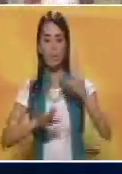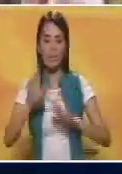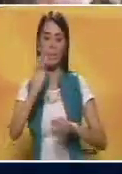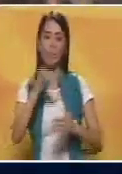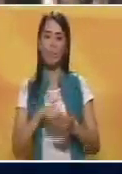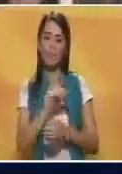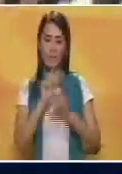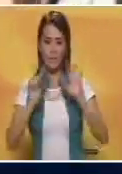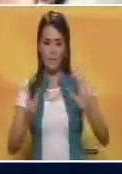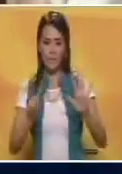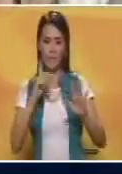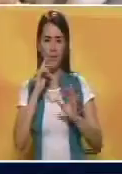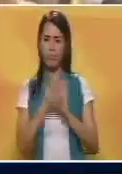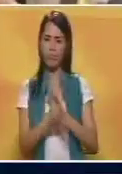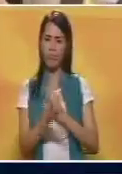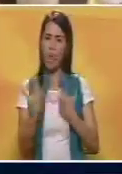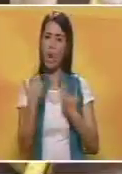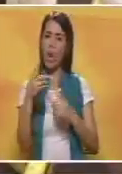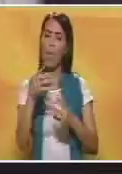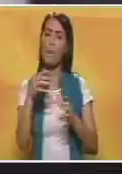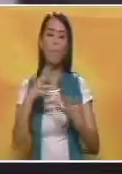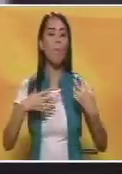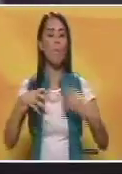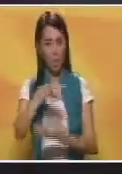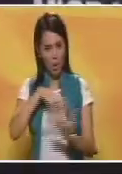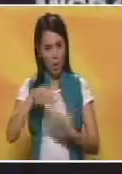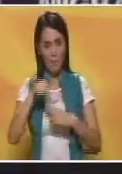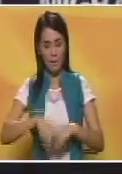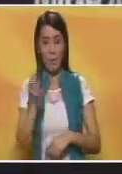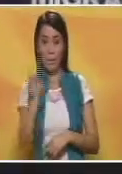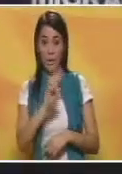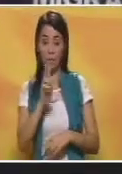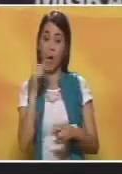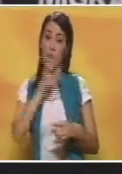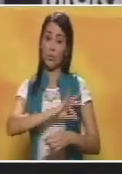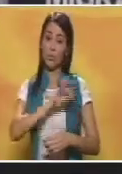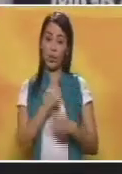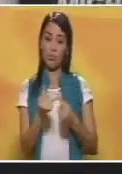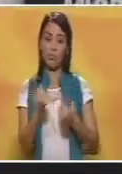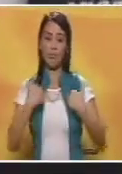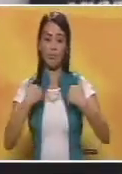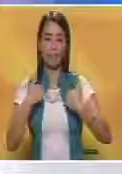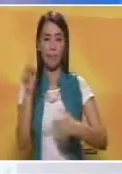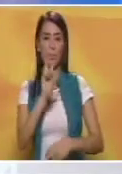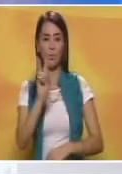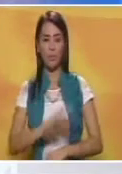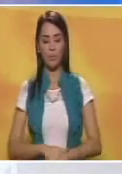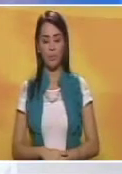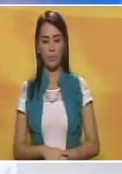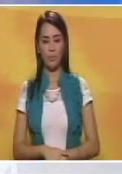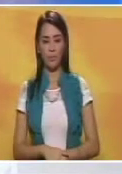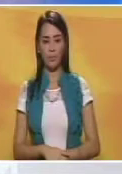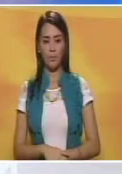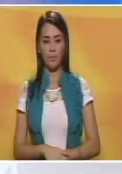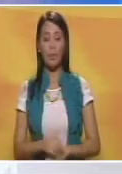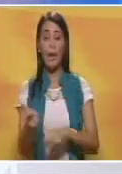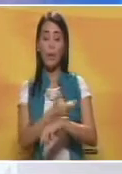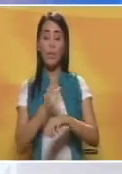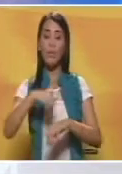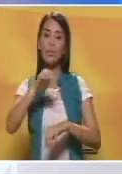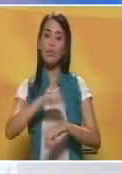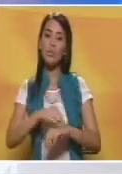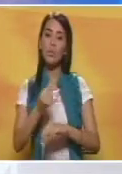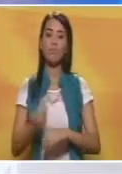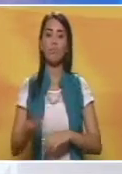y 2017 como consecuencia de la crisis política económica y social que aquejan al país el gobierno nacional